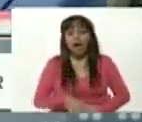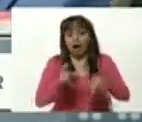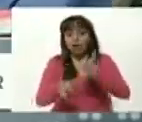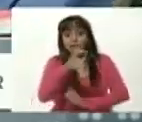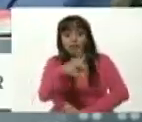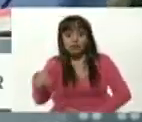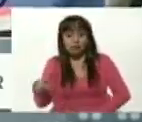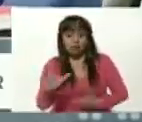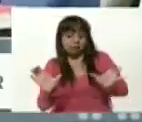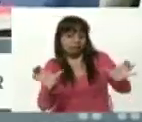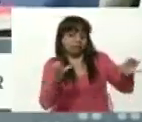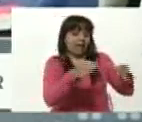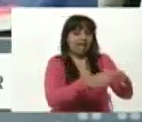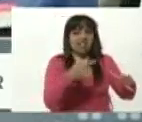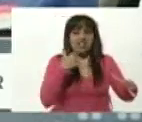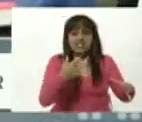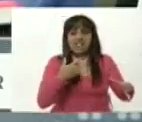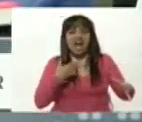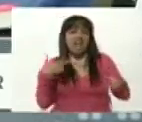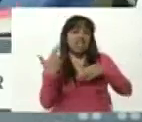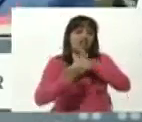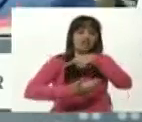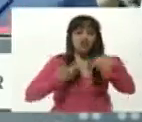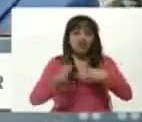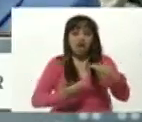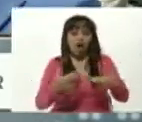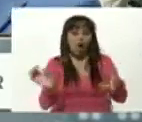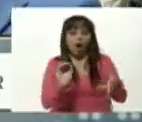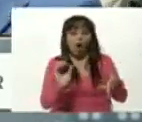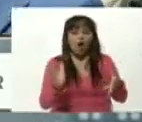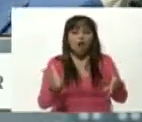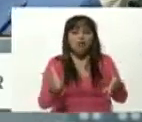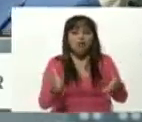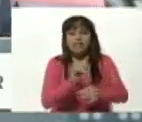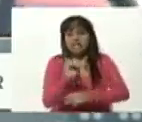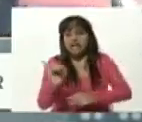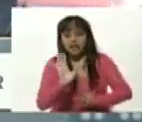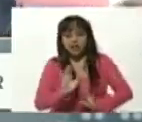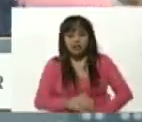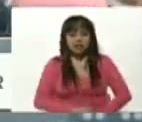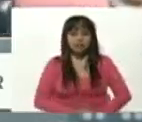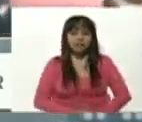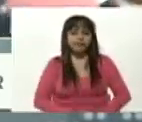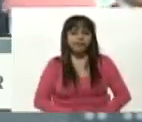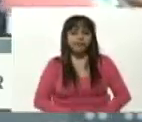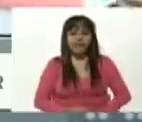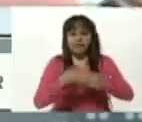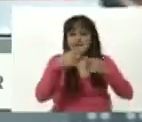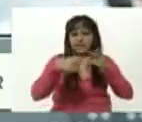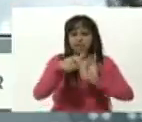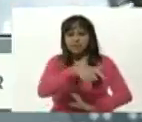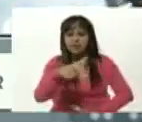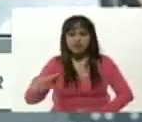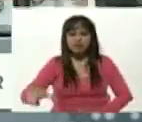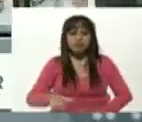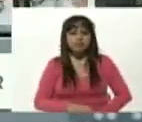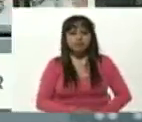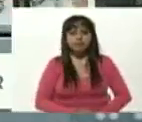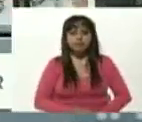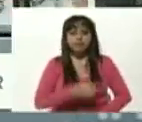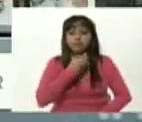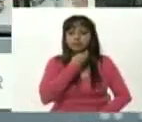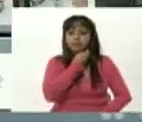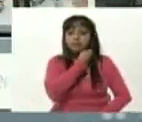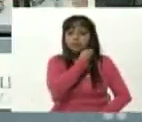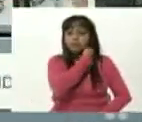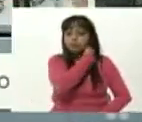la da de más revolucionaria y de izquierda que el Papa, que Lenin, que Marx,